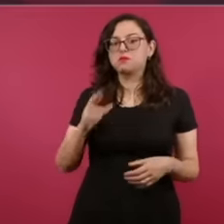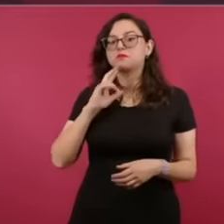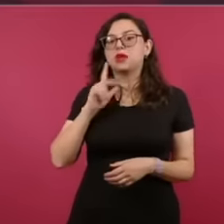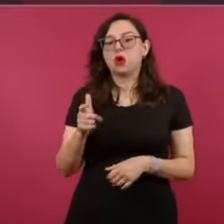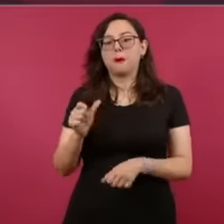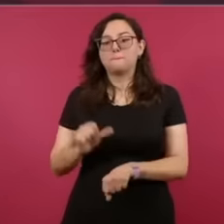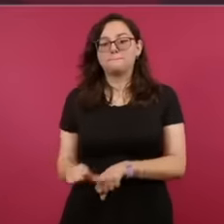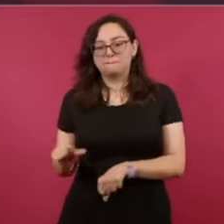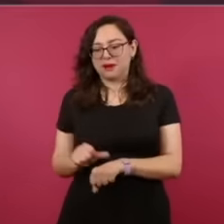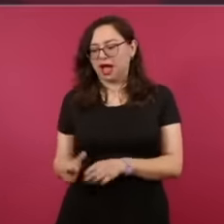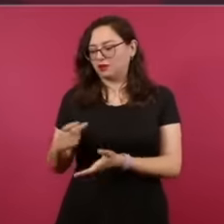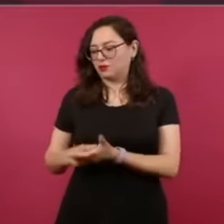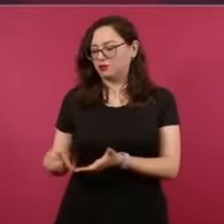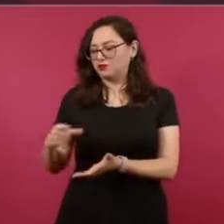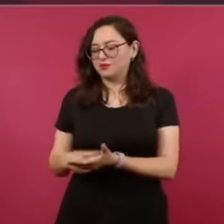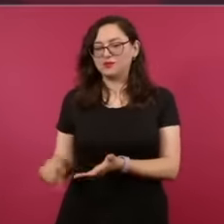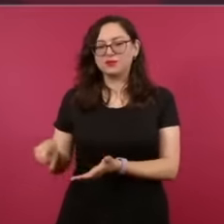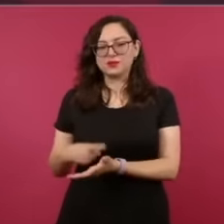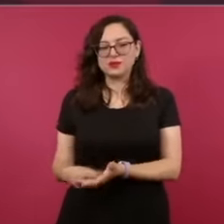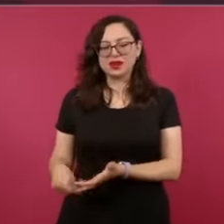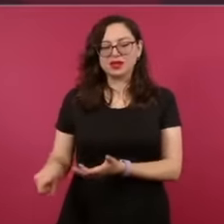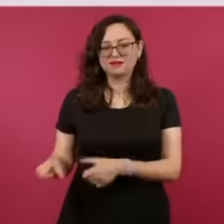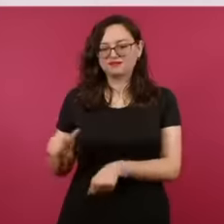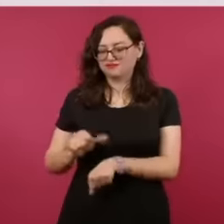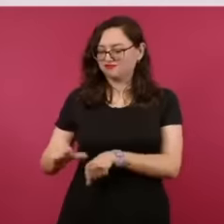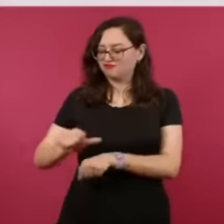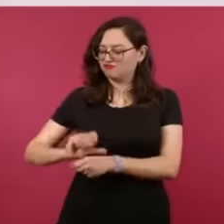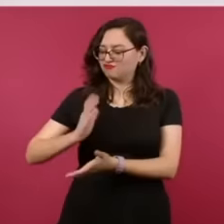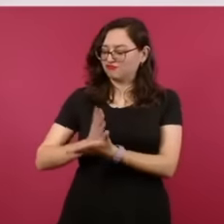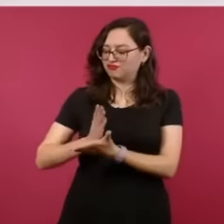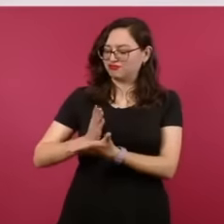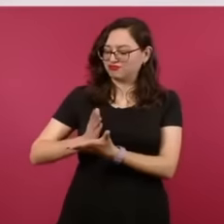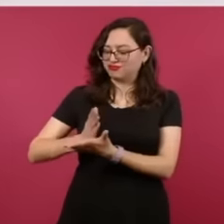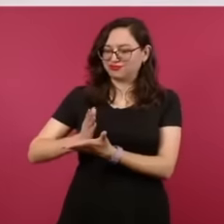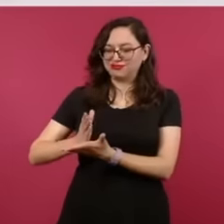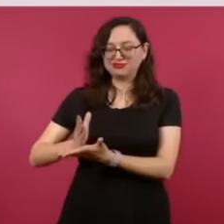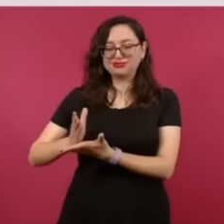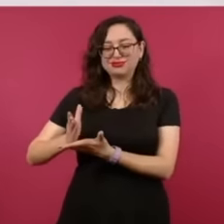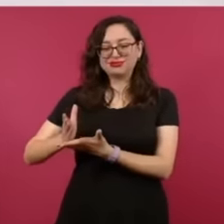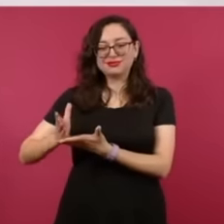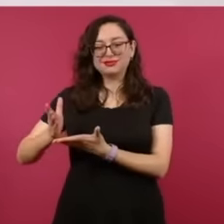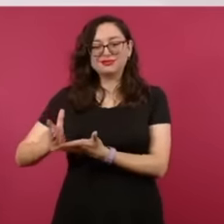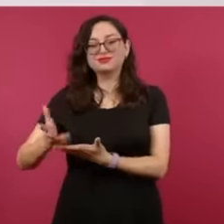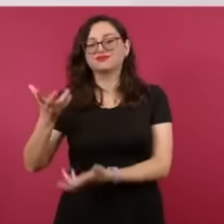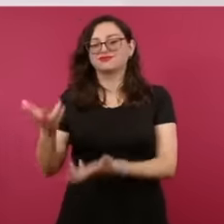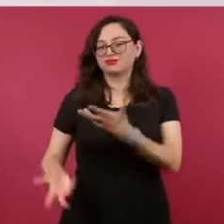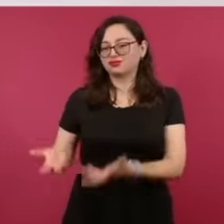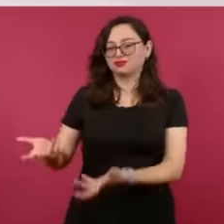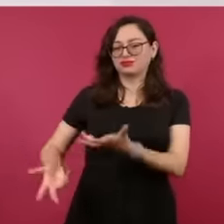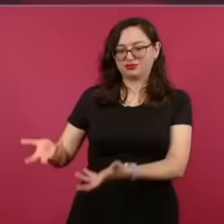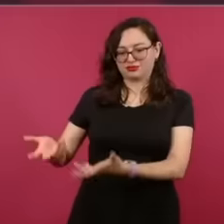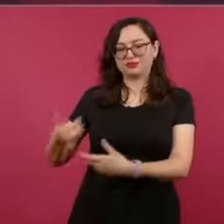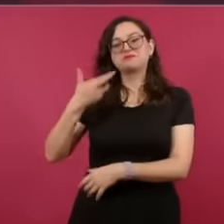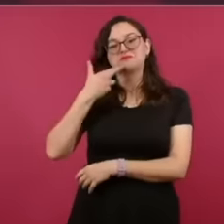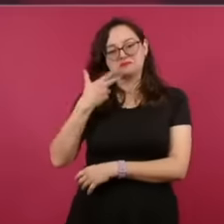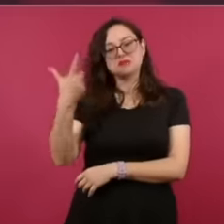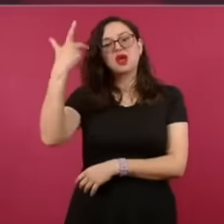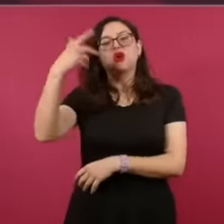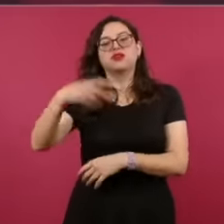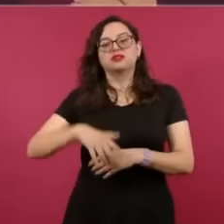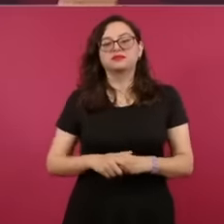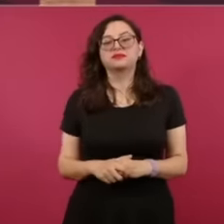papa, ¿sí? Partirla ¿sí? Y ahí hacerla